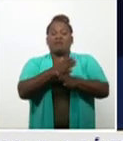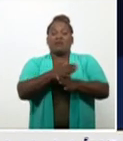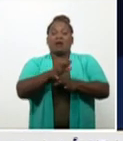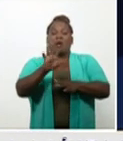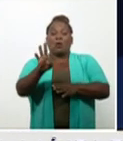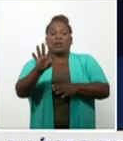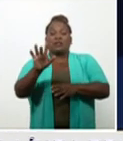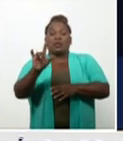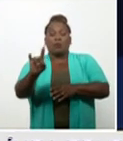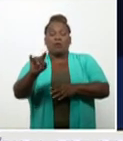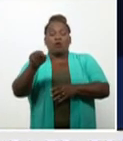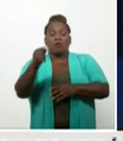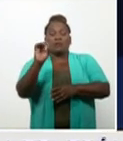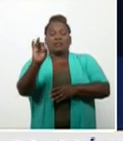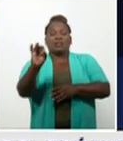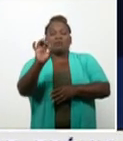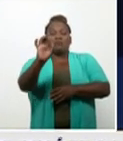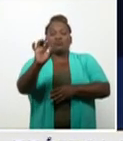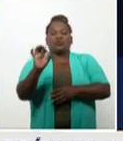49,7%.